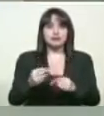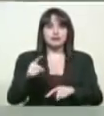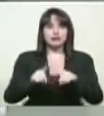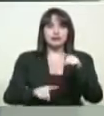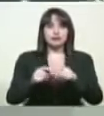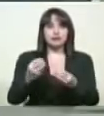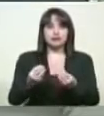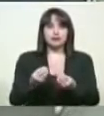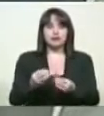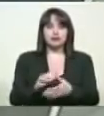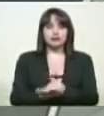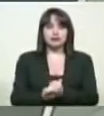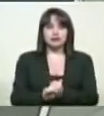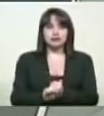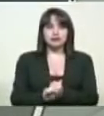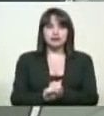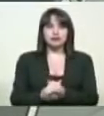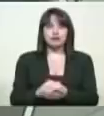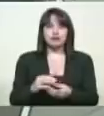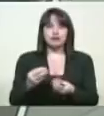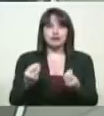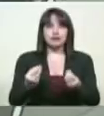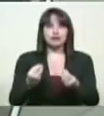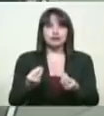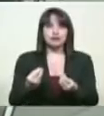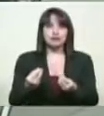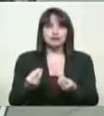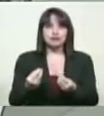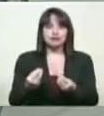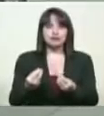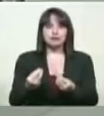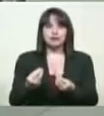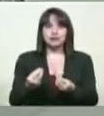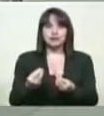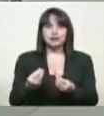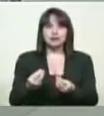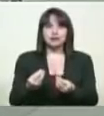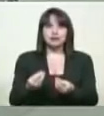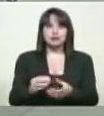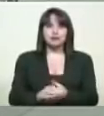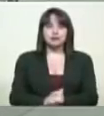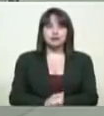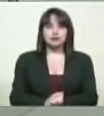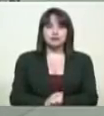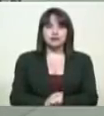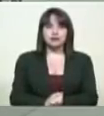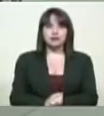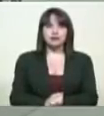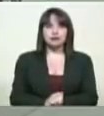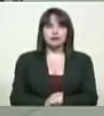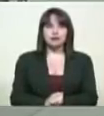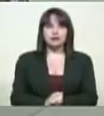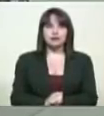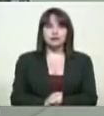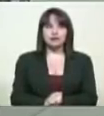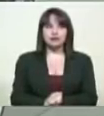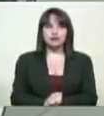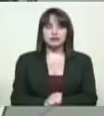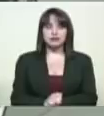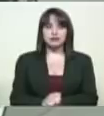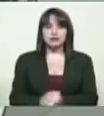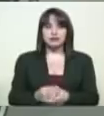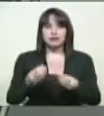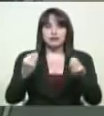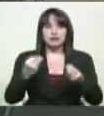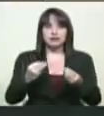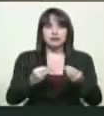a estudiarlo hasta donde se pueda estudiar hoy póngase en contacto desde el estado